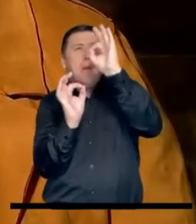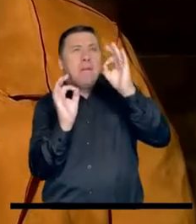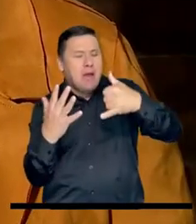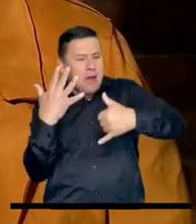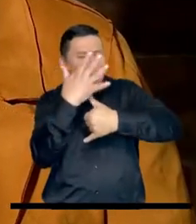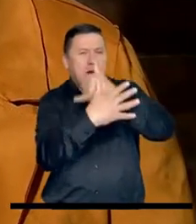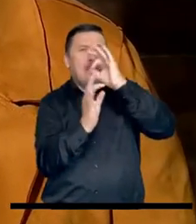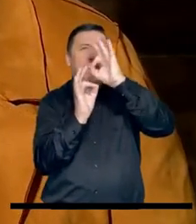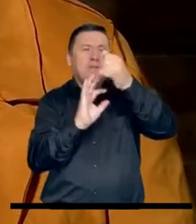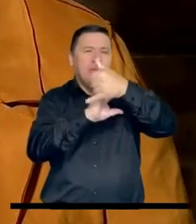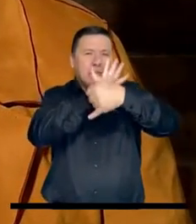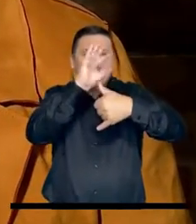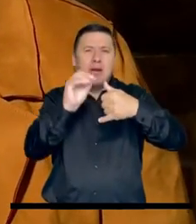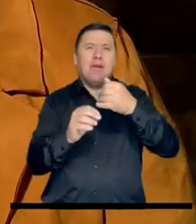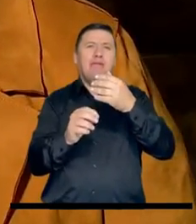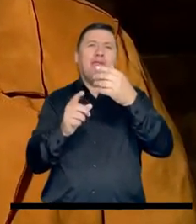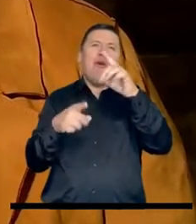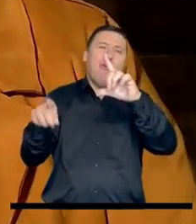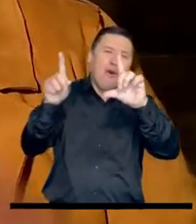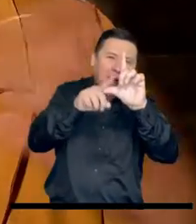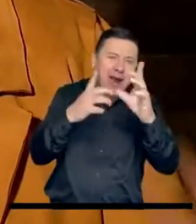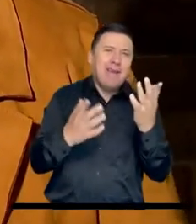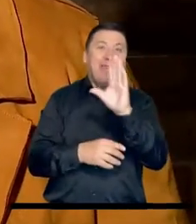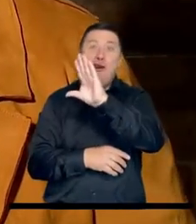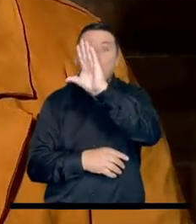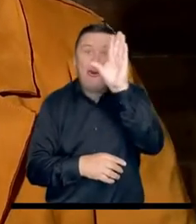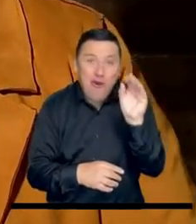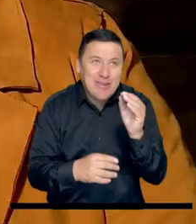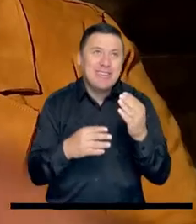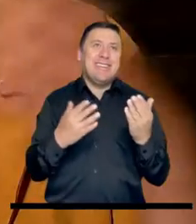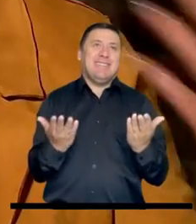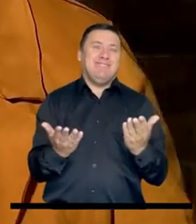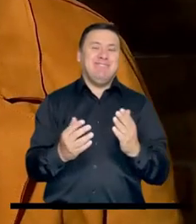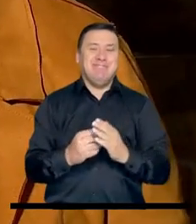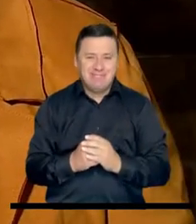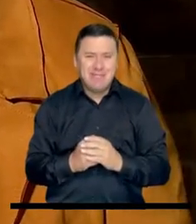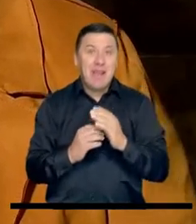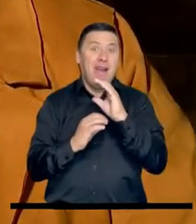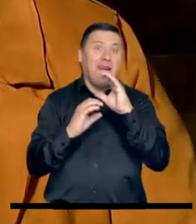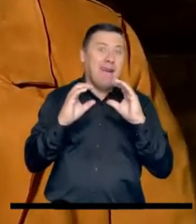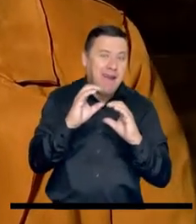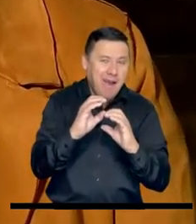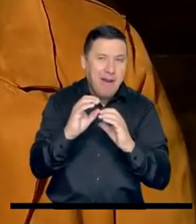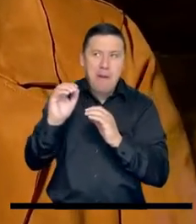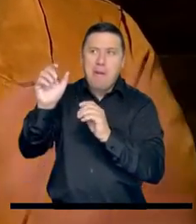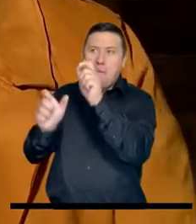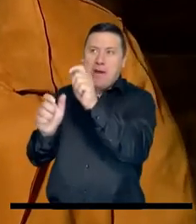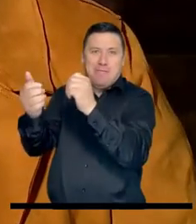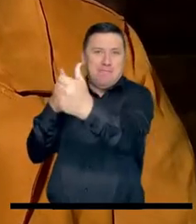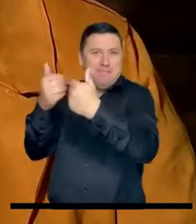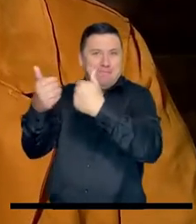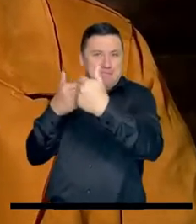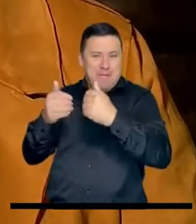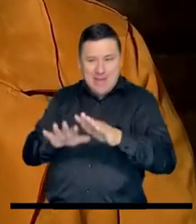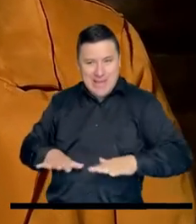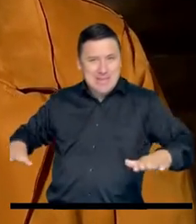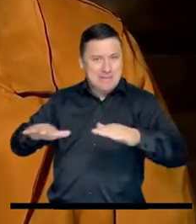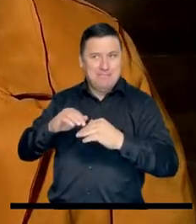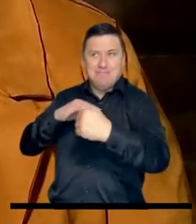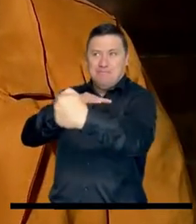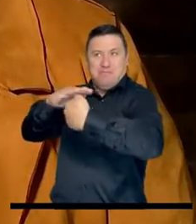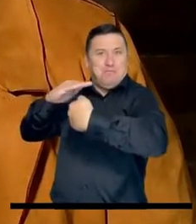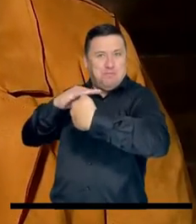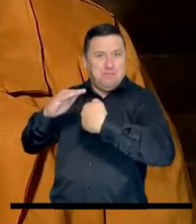regiones, de Providencia, de La Guajira, de la costa, de Cauca, pues puedan acercarse a este espacio y